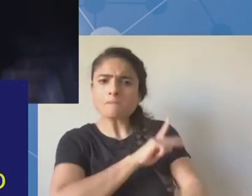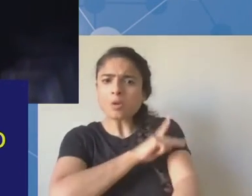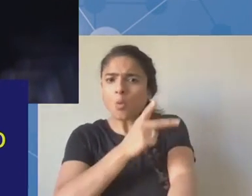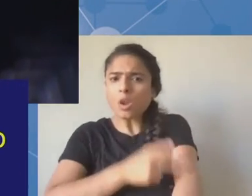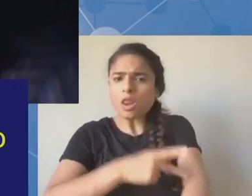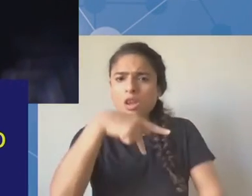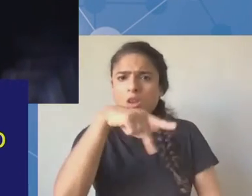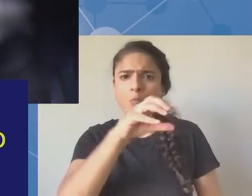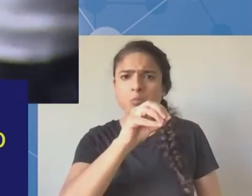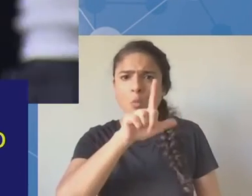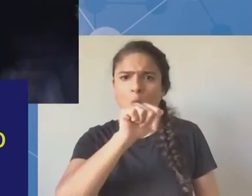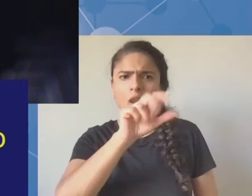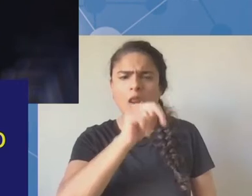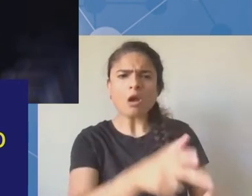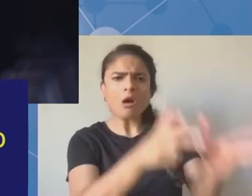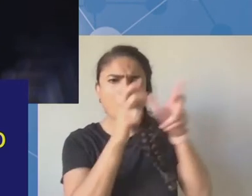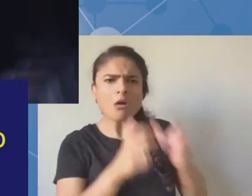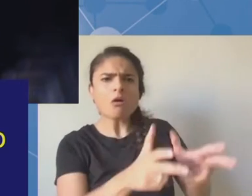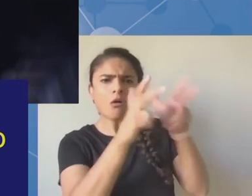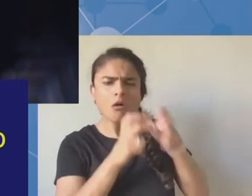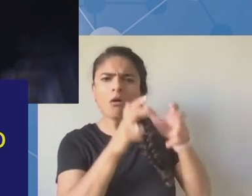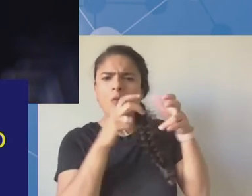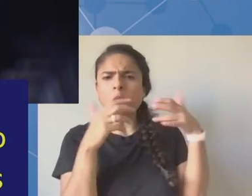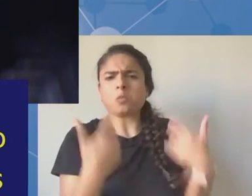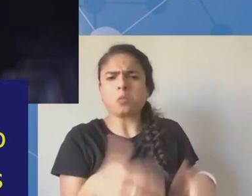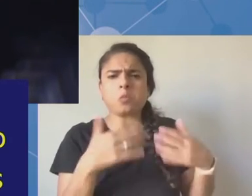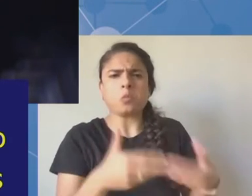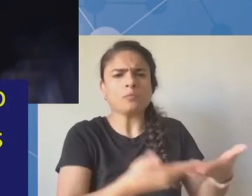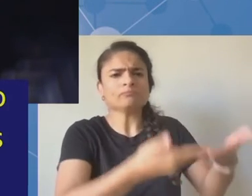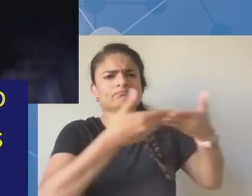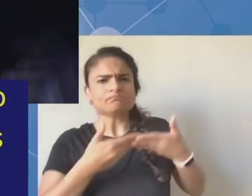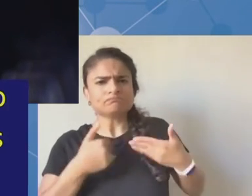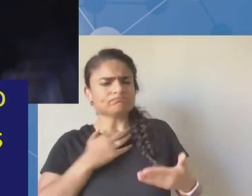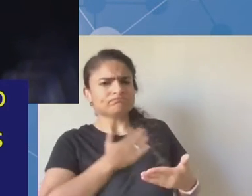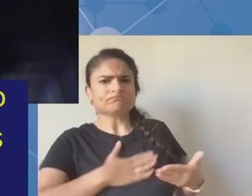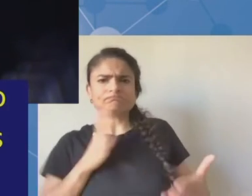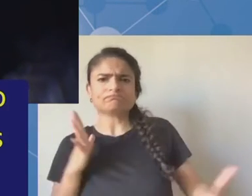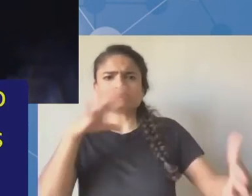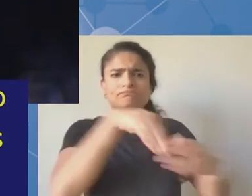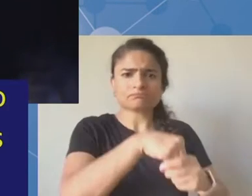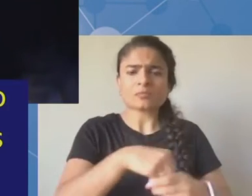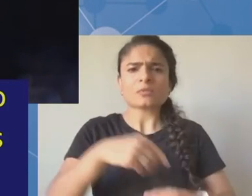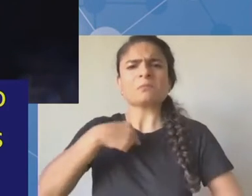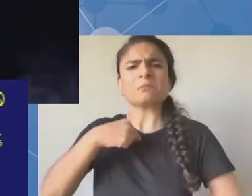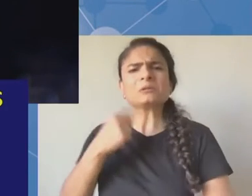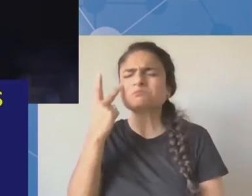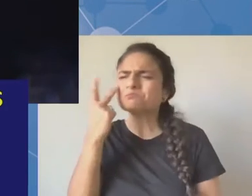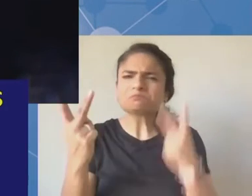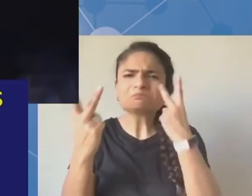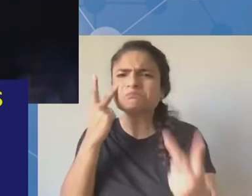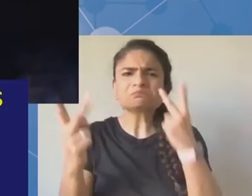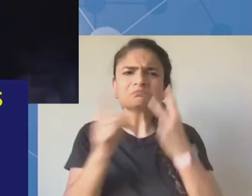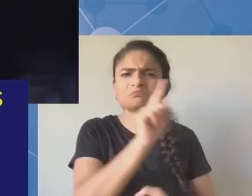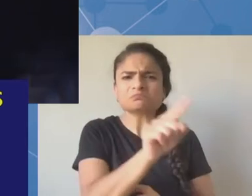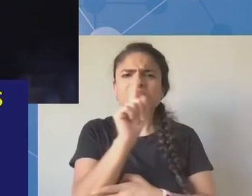estas sesiones. He participado en muchas sesiones. Sin embargo, no se ha hablado mucho sobre esta limitación del acceso